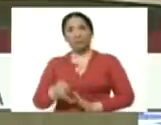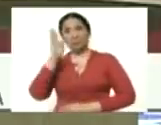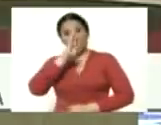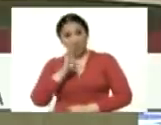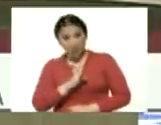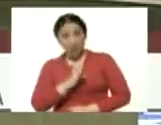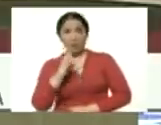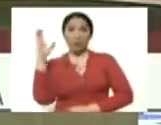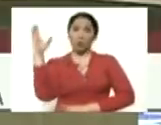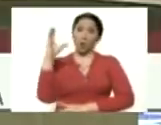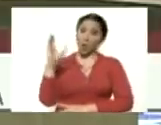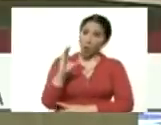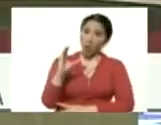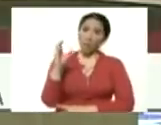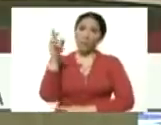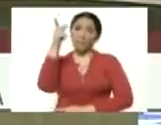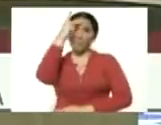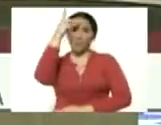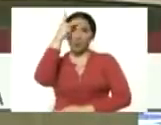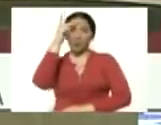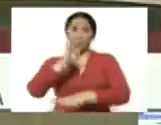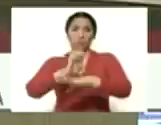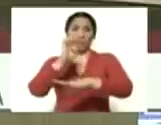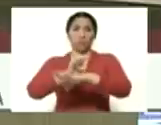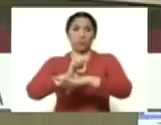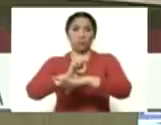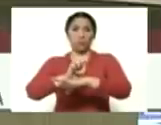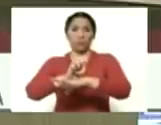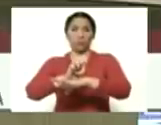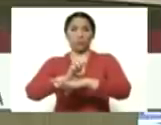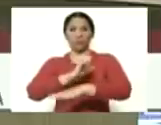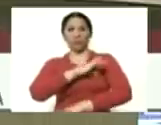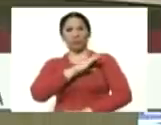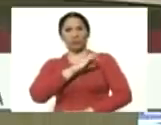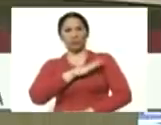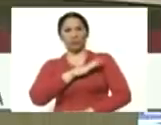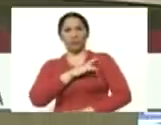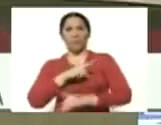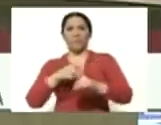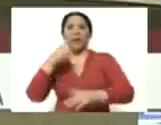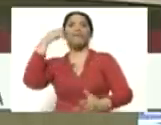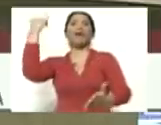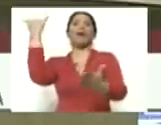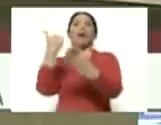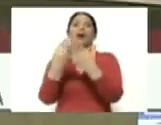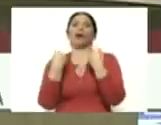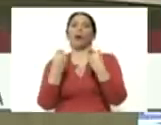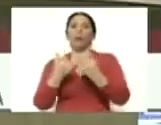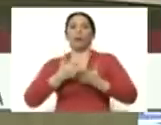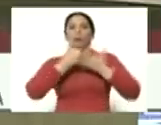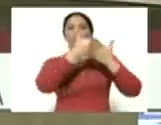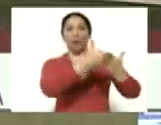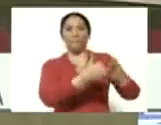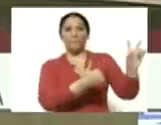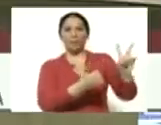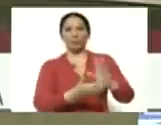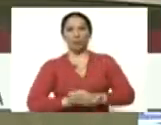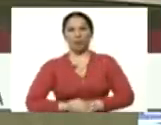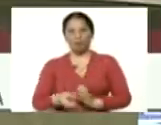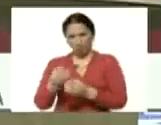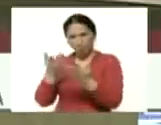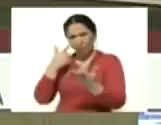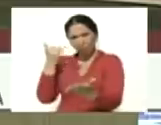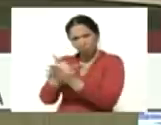a Colombia, a Perú, a Chile, a Ecuador, para ver cómo hacen para ayudar a Venezuela. ¿Usted quiere